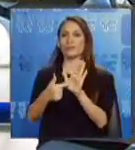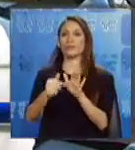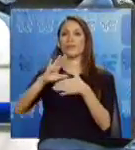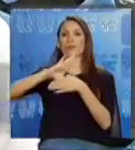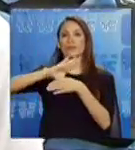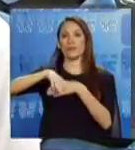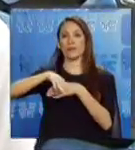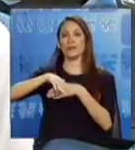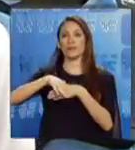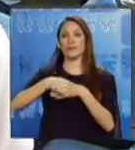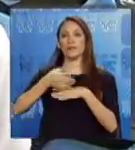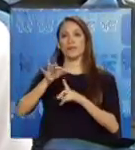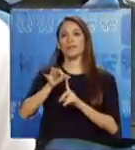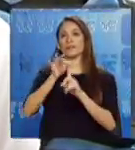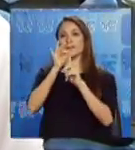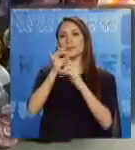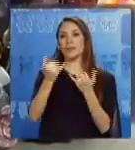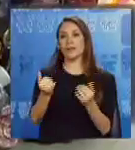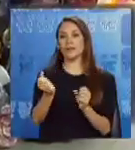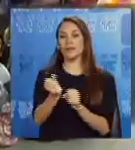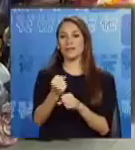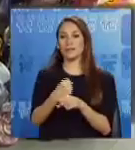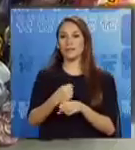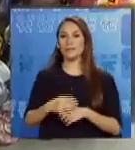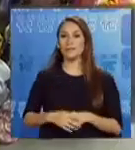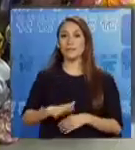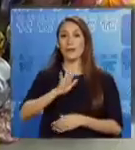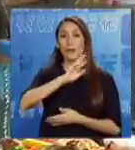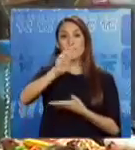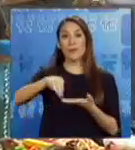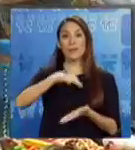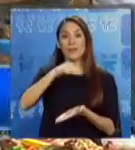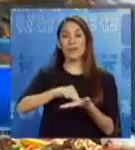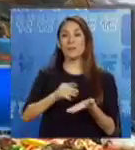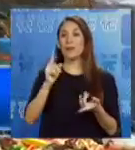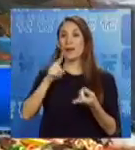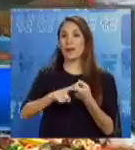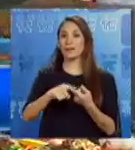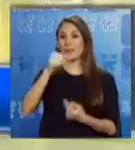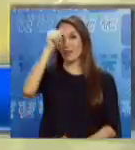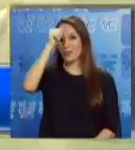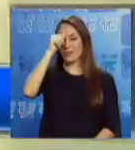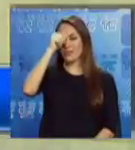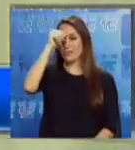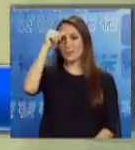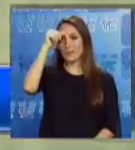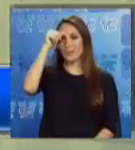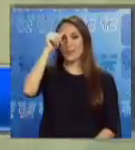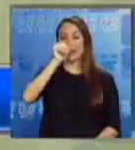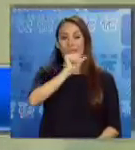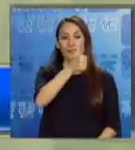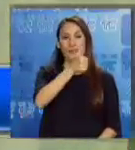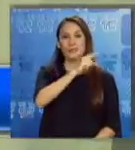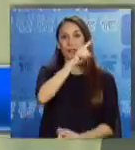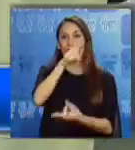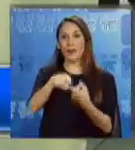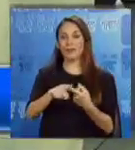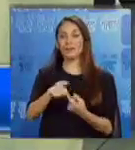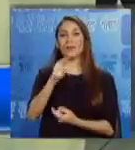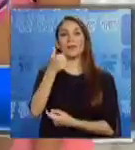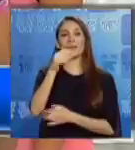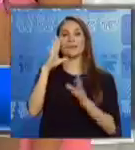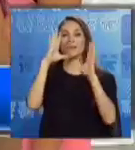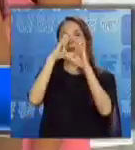que es tan especial que se ha realizado aquí. El Festival Manavita se desarrollará hasta este domingo, desde las 10 hasta las 22